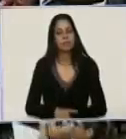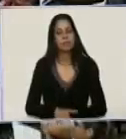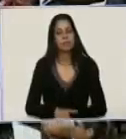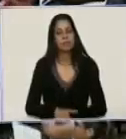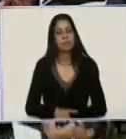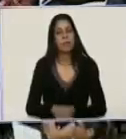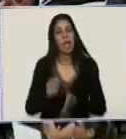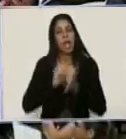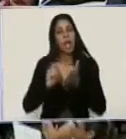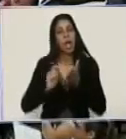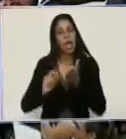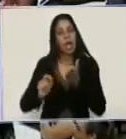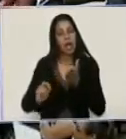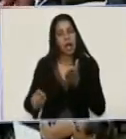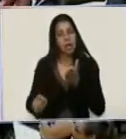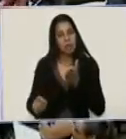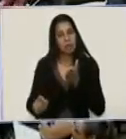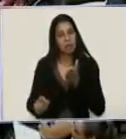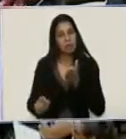Anótalo donde tú quieras.